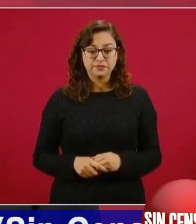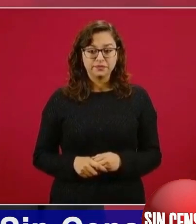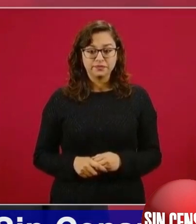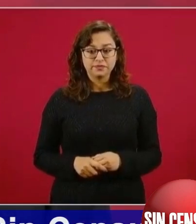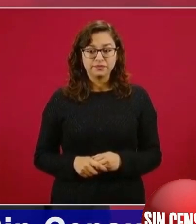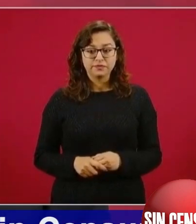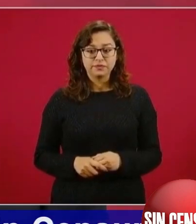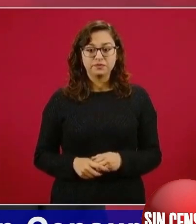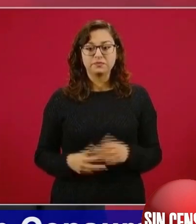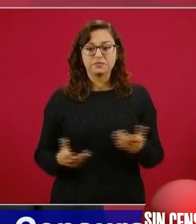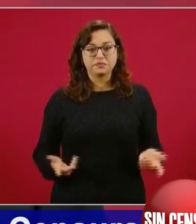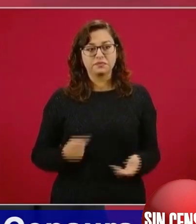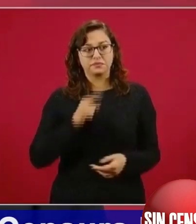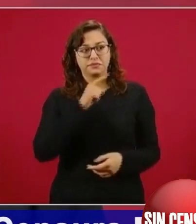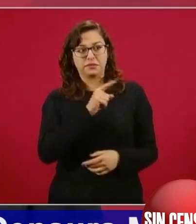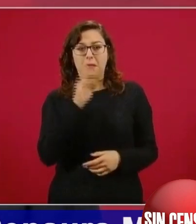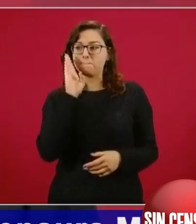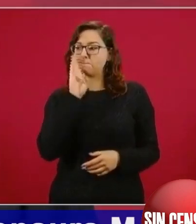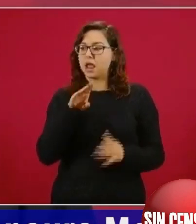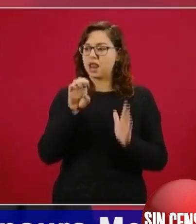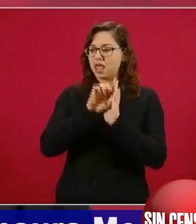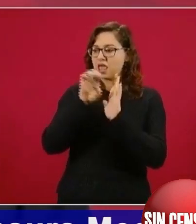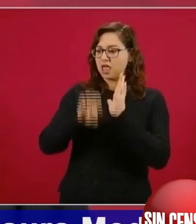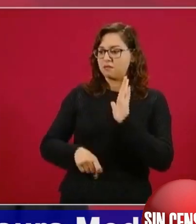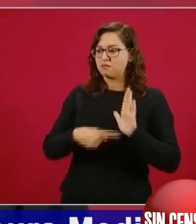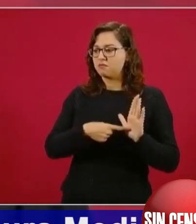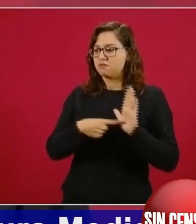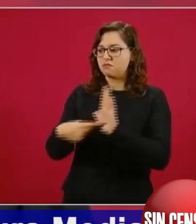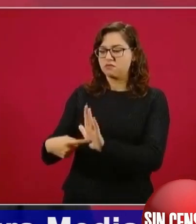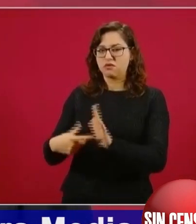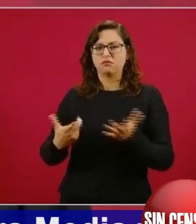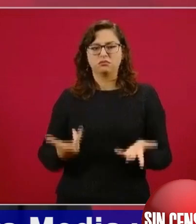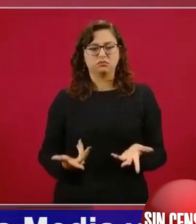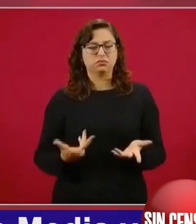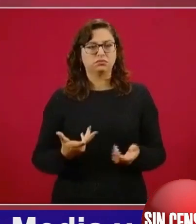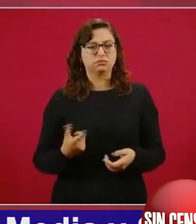Porque se daba el mal ejemplo, pero ya no es así.